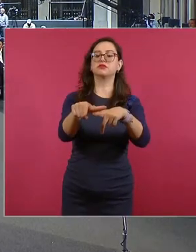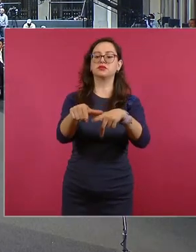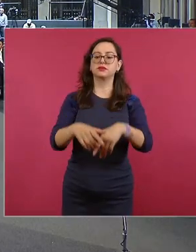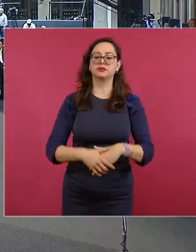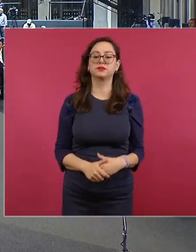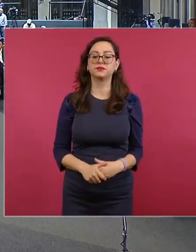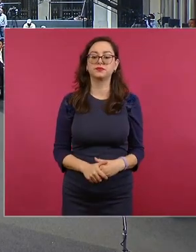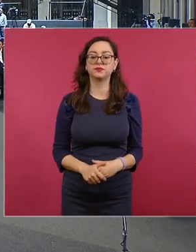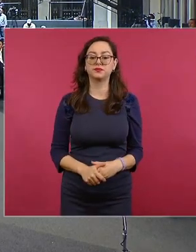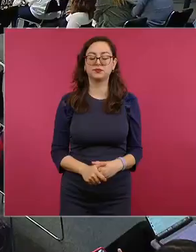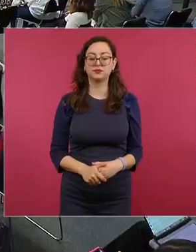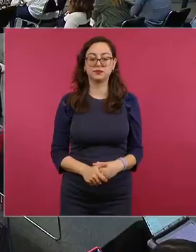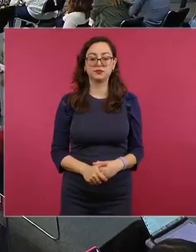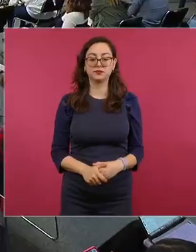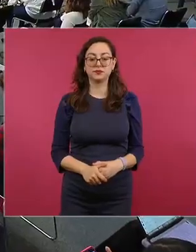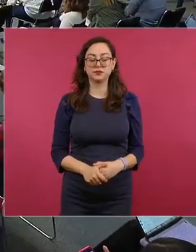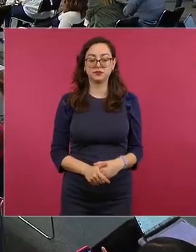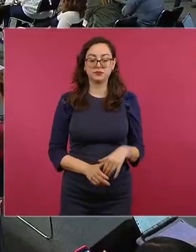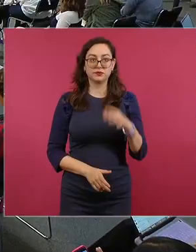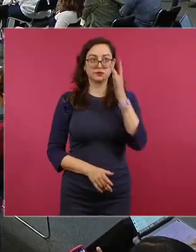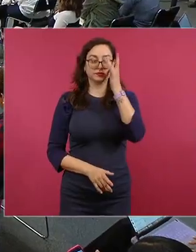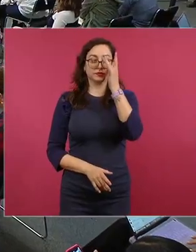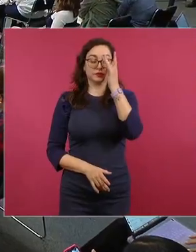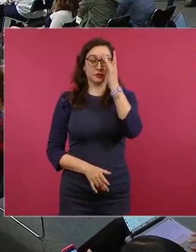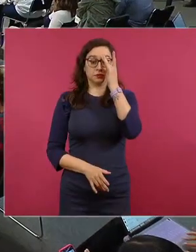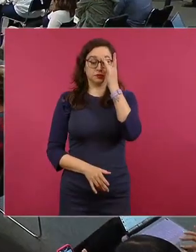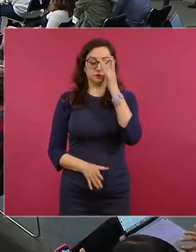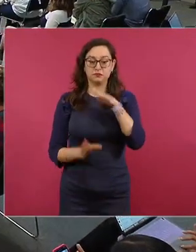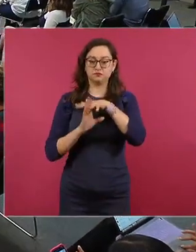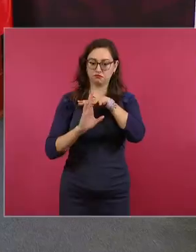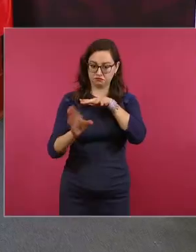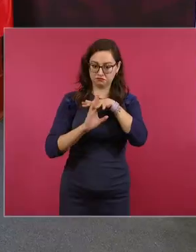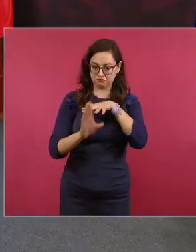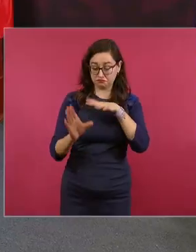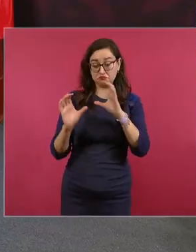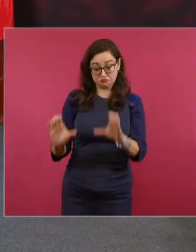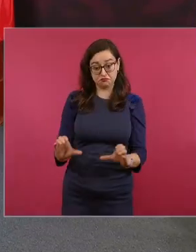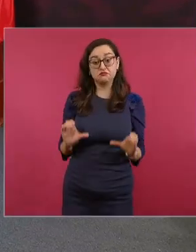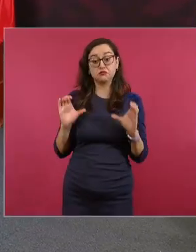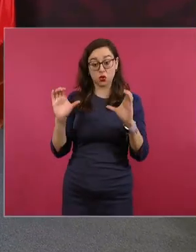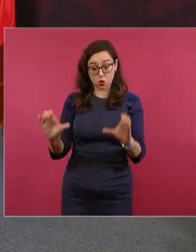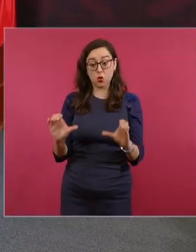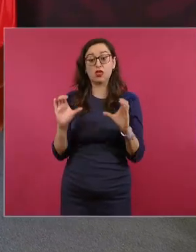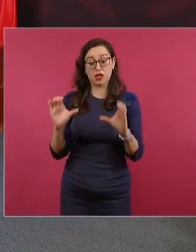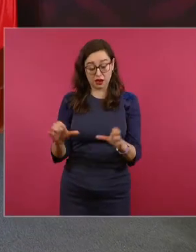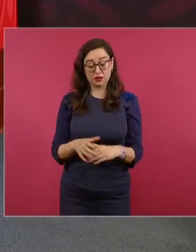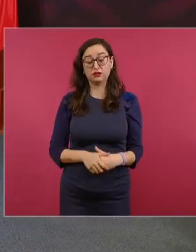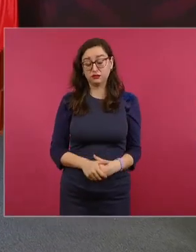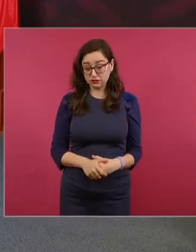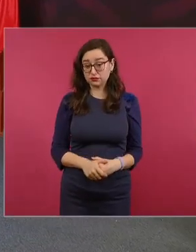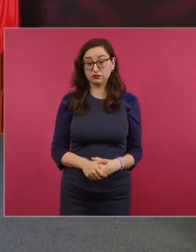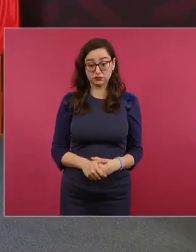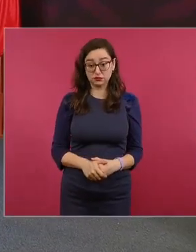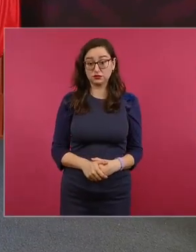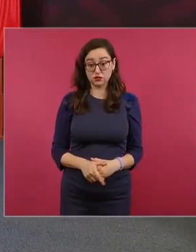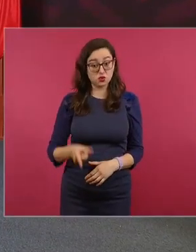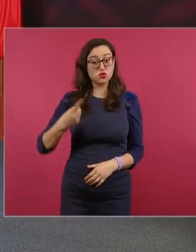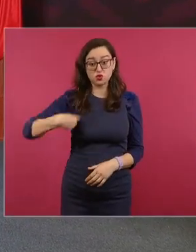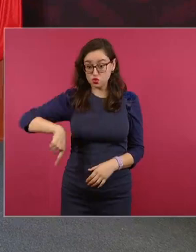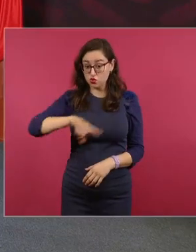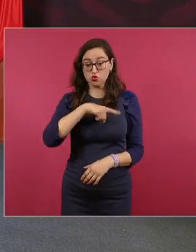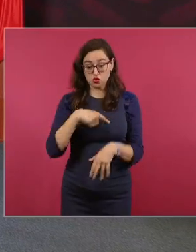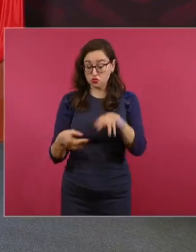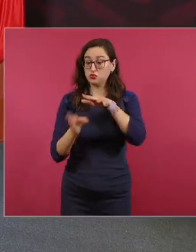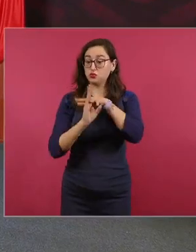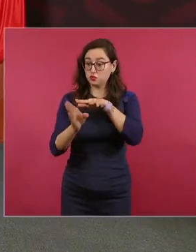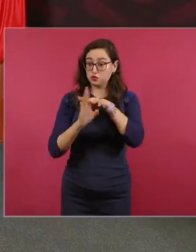Y cuidamos a los migrantes, los cuidamos. Y no